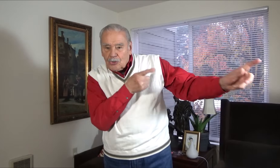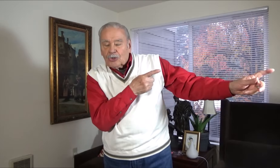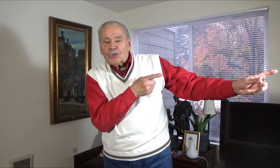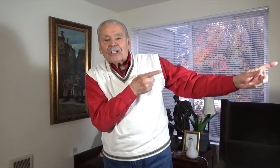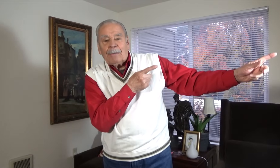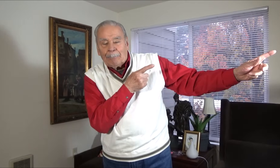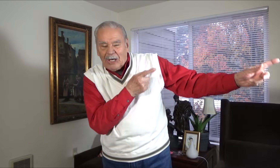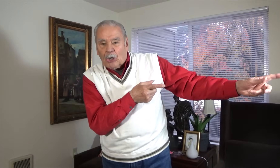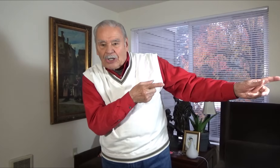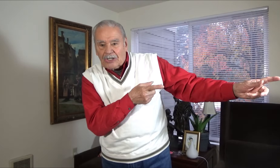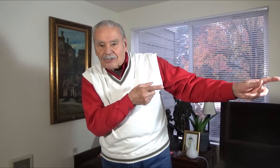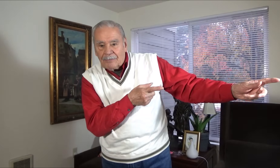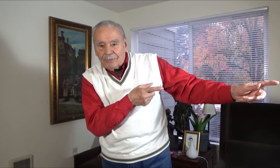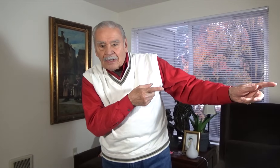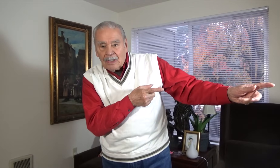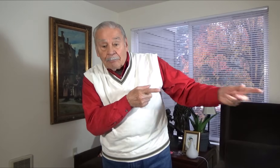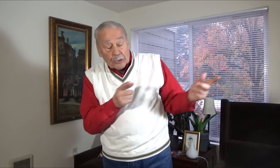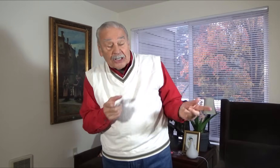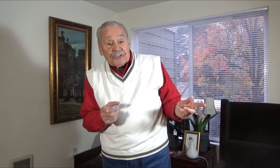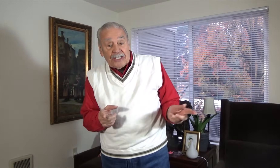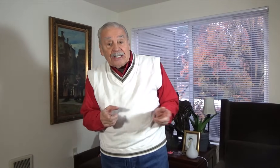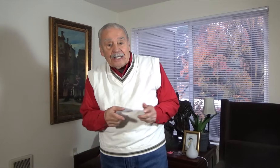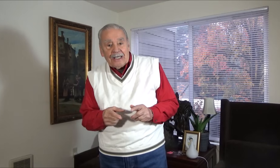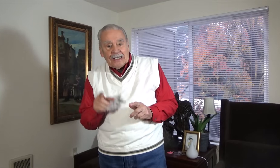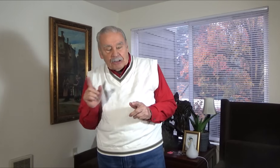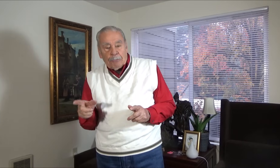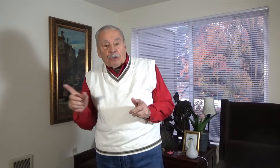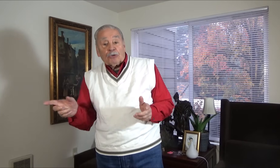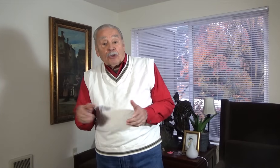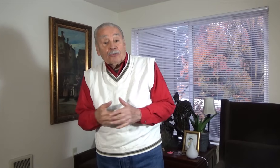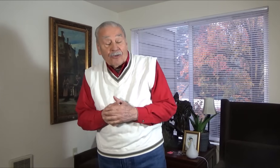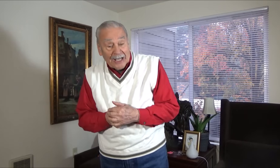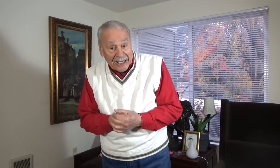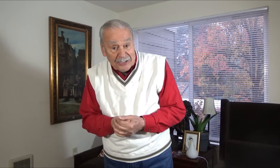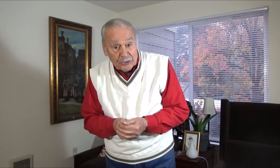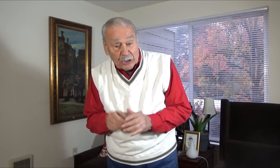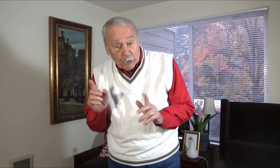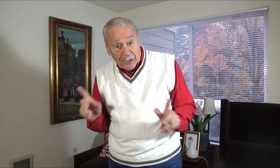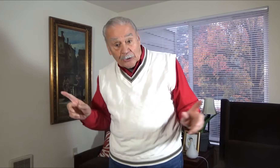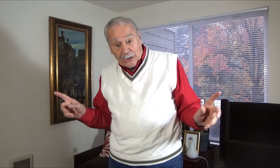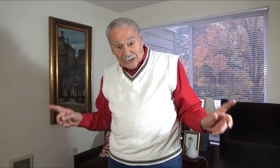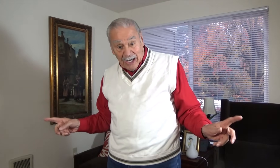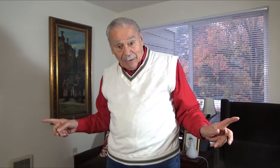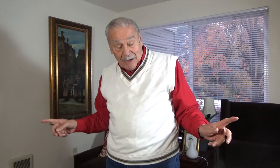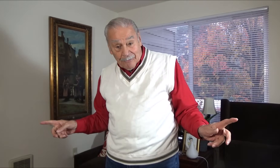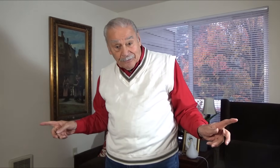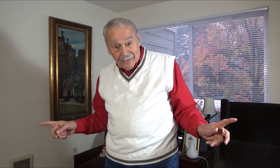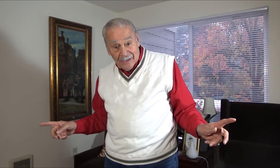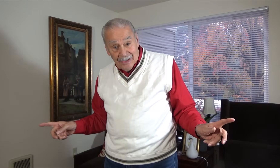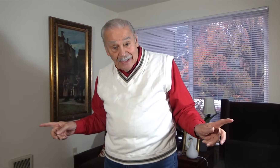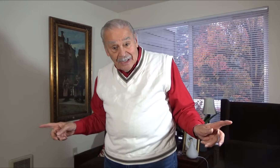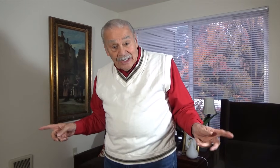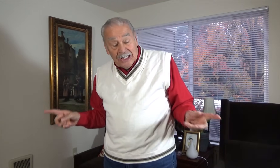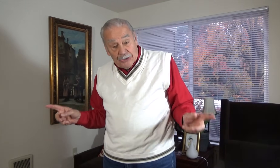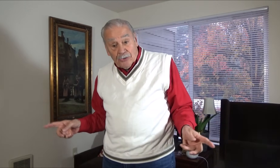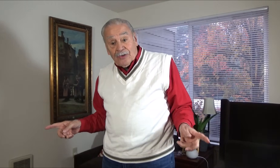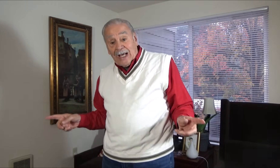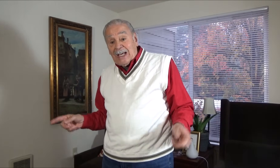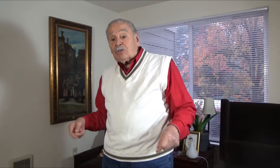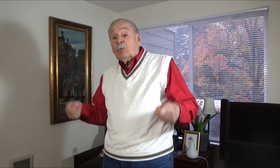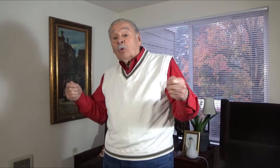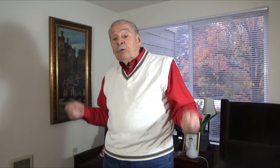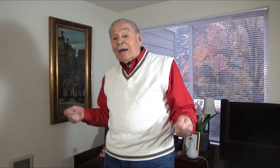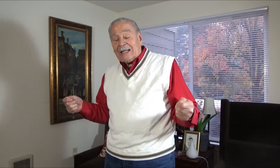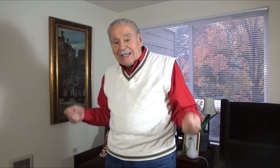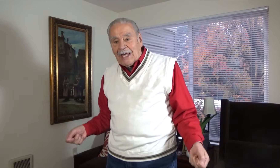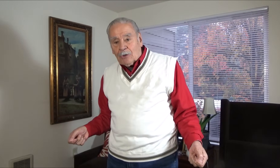que los otros eran peores, porque sí, esto es producto de un fracaso del gobierno que estaba, y es un